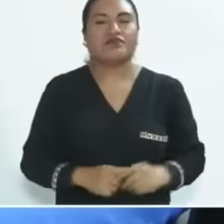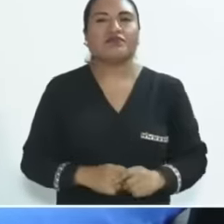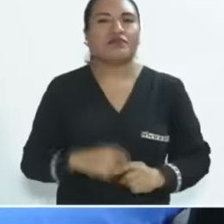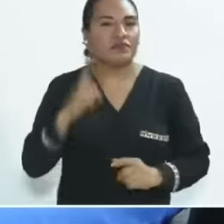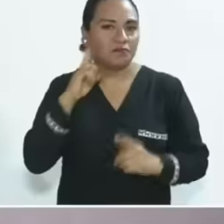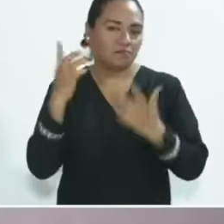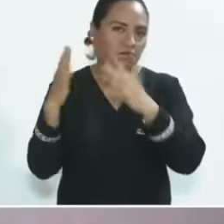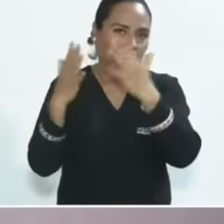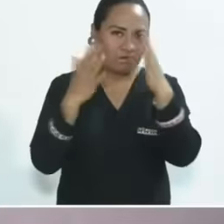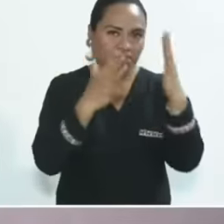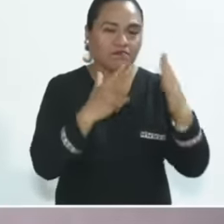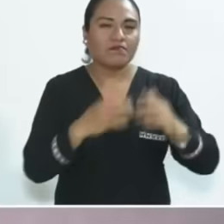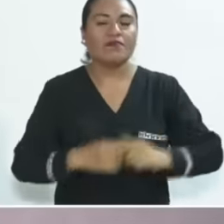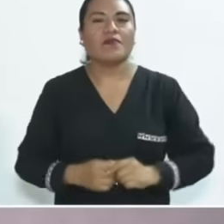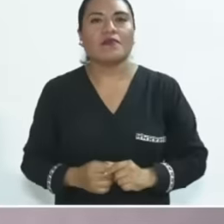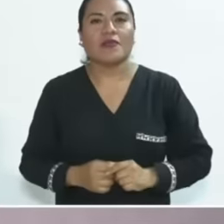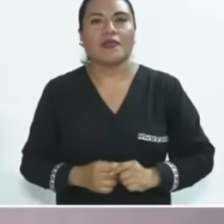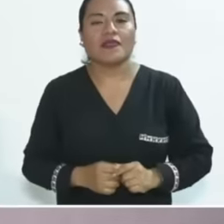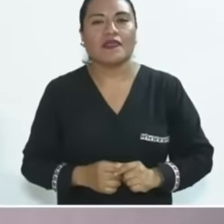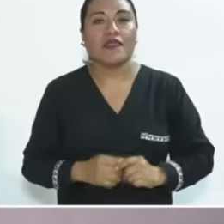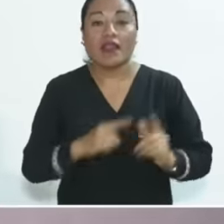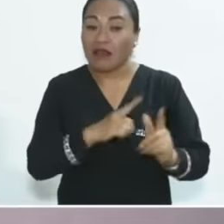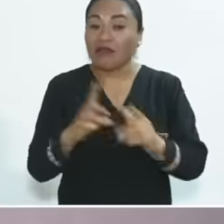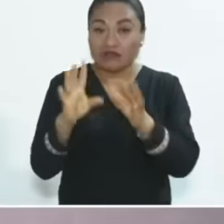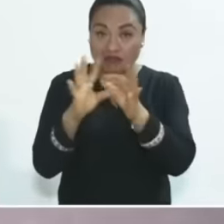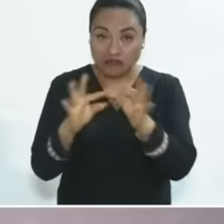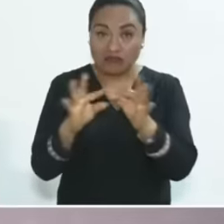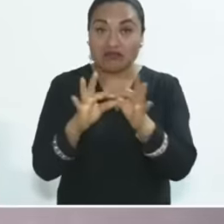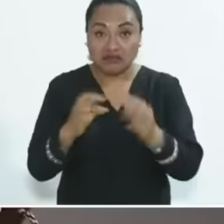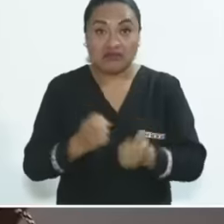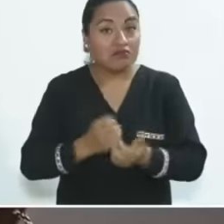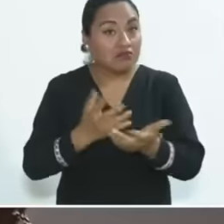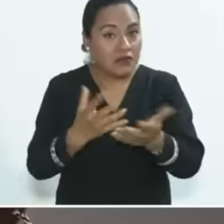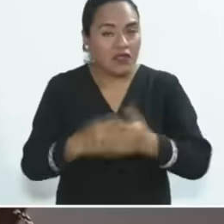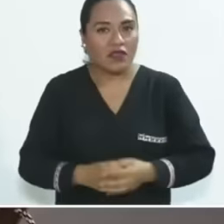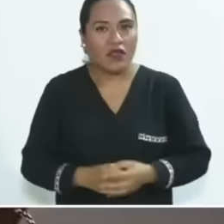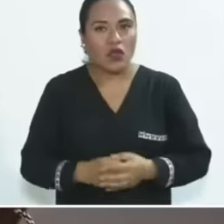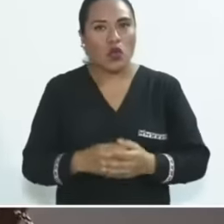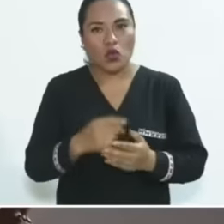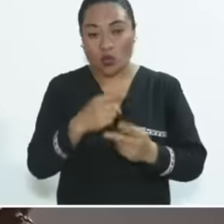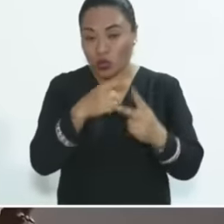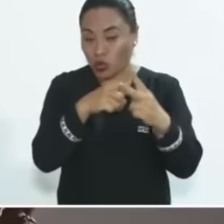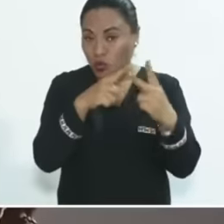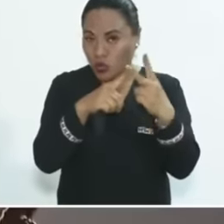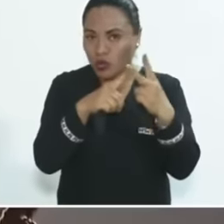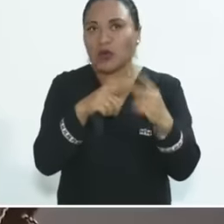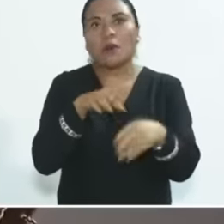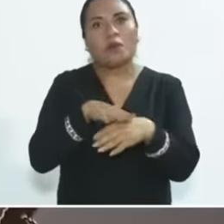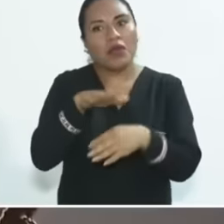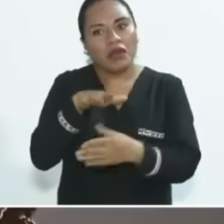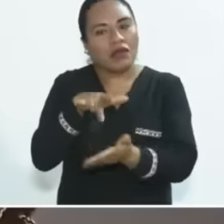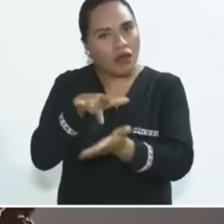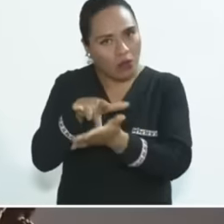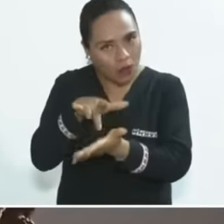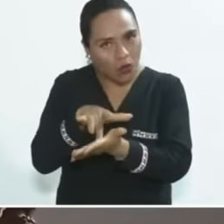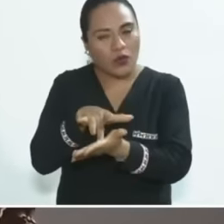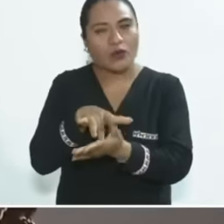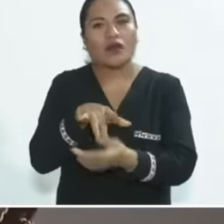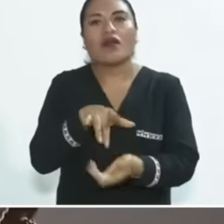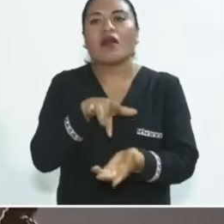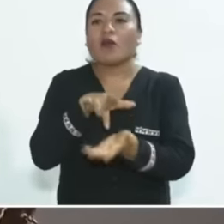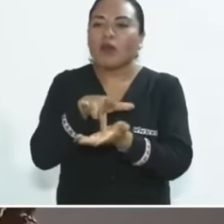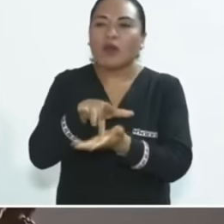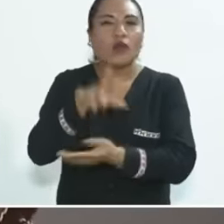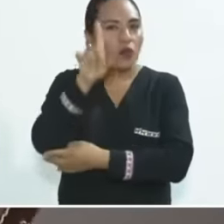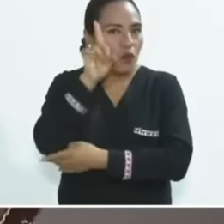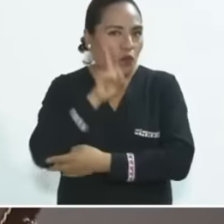Y va a agregar, como ya lo expresó, dos programas más: el de el apoyo a